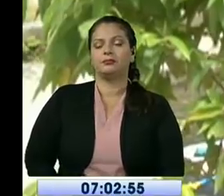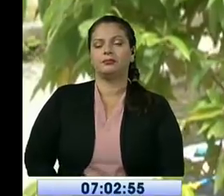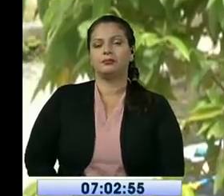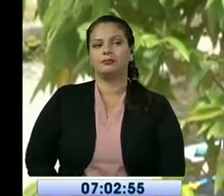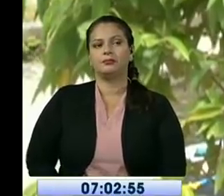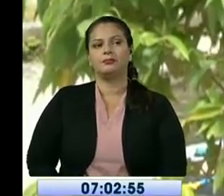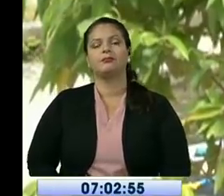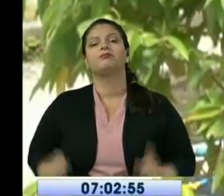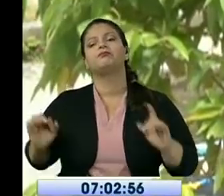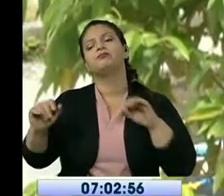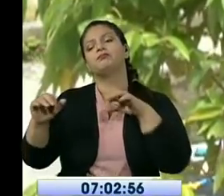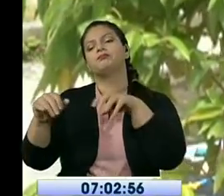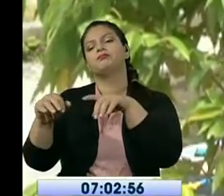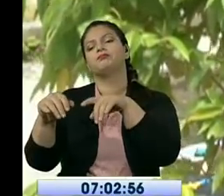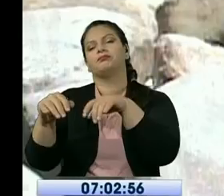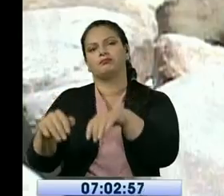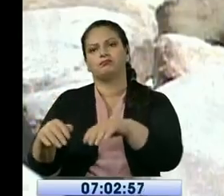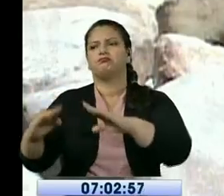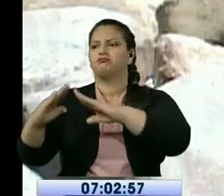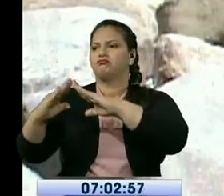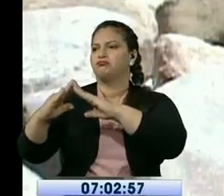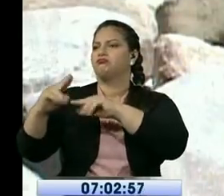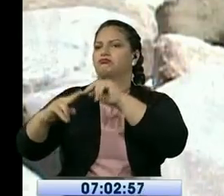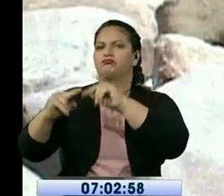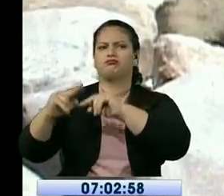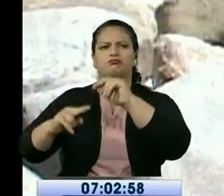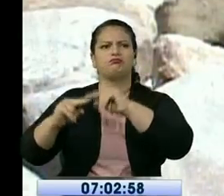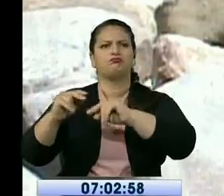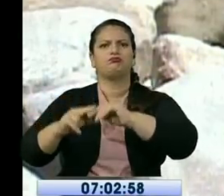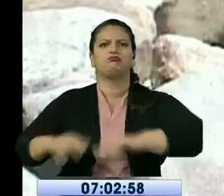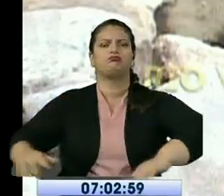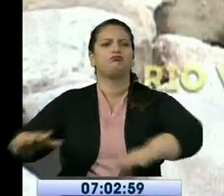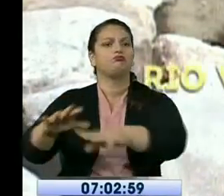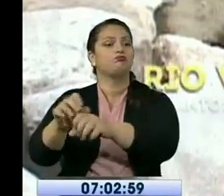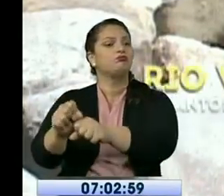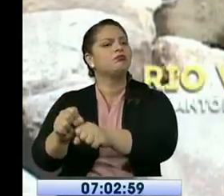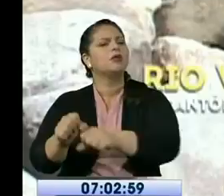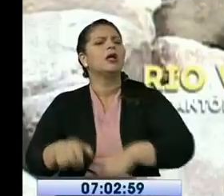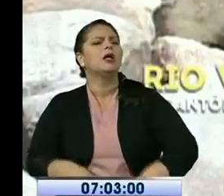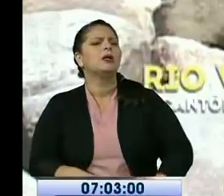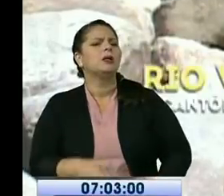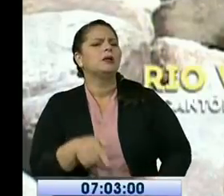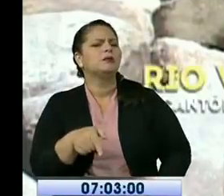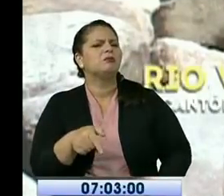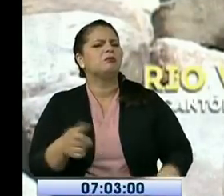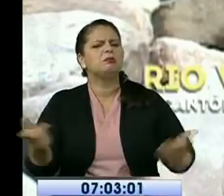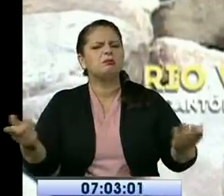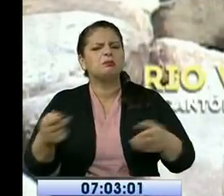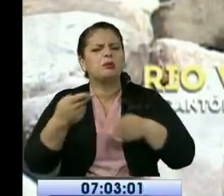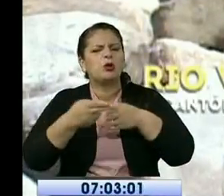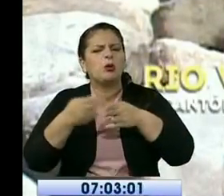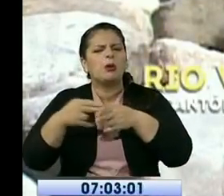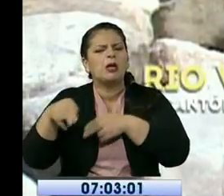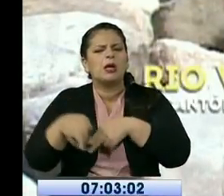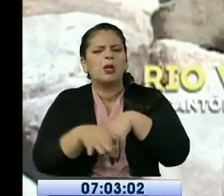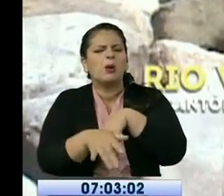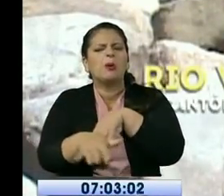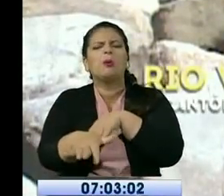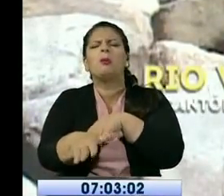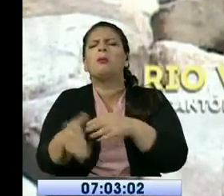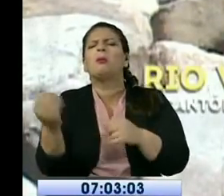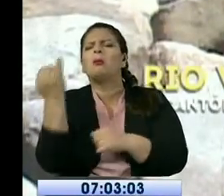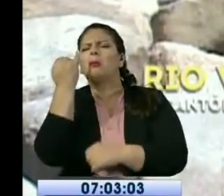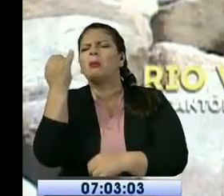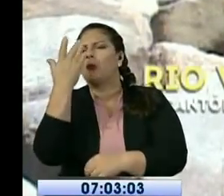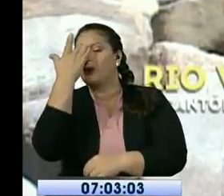pusieron Río Verde porque, como ustedes pueden mirar, el agua es verde y cruza justamente por este